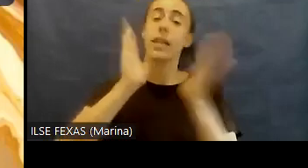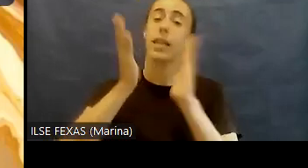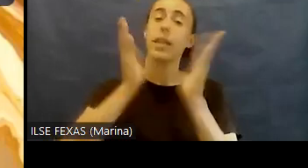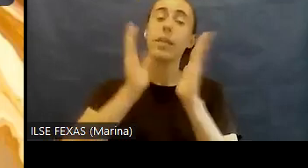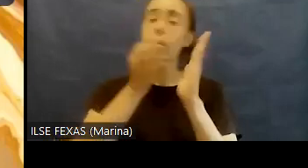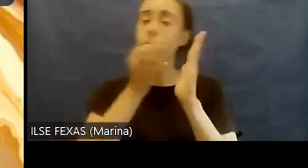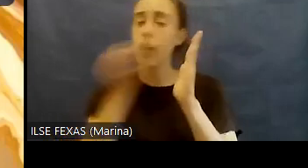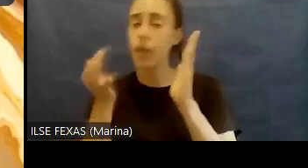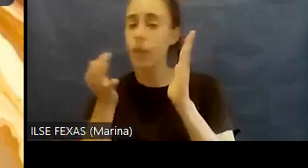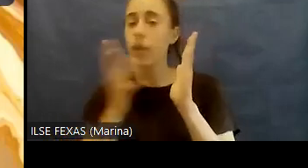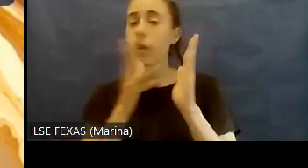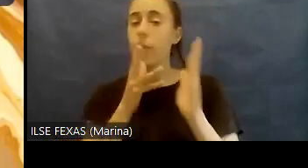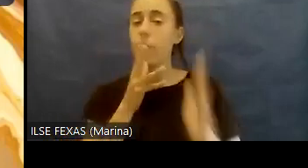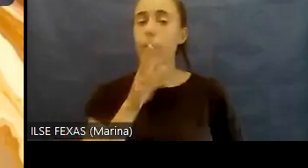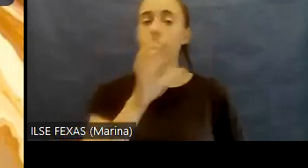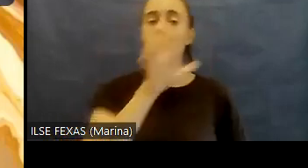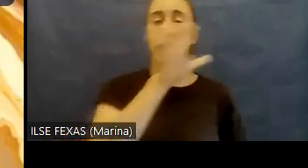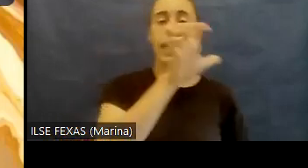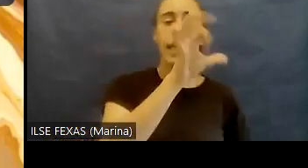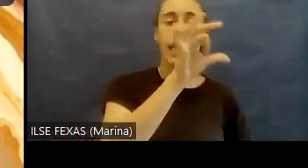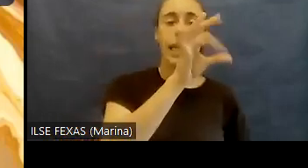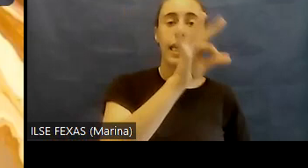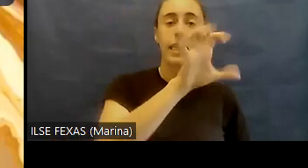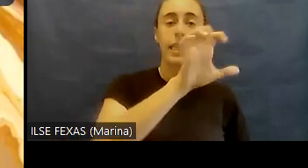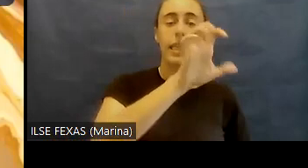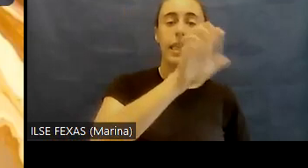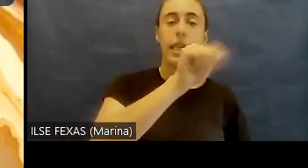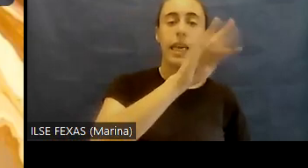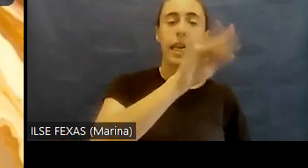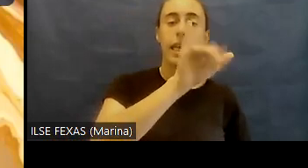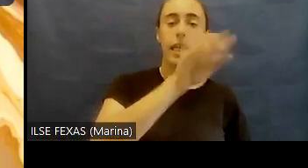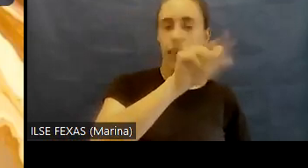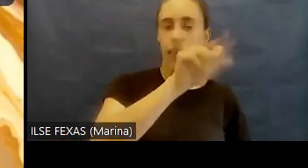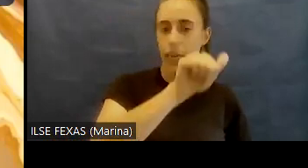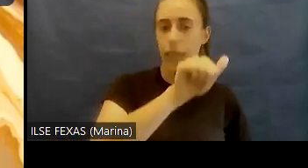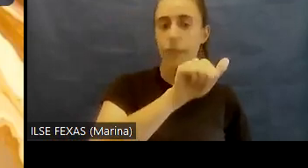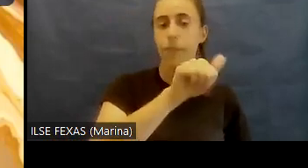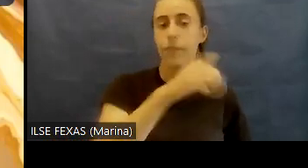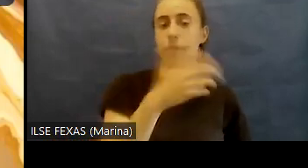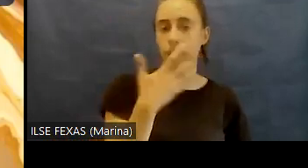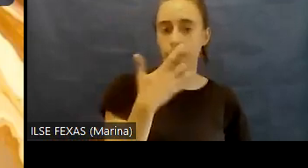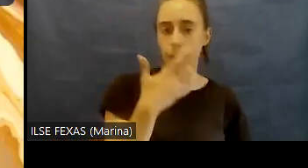a diferencia de las estatinas, que serían el tratamiento atorvastatina, simvastatina,